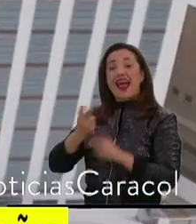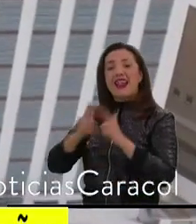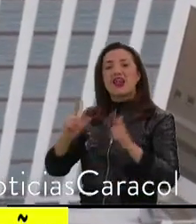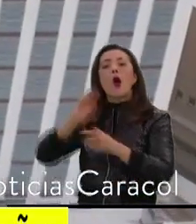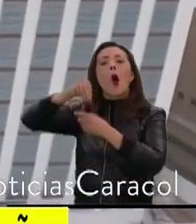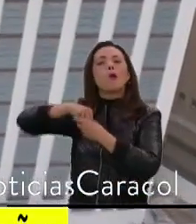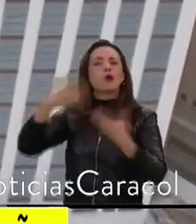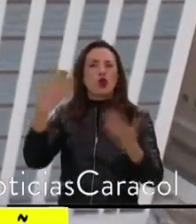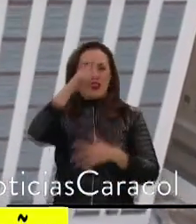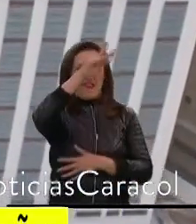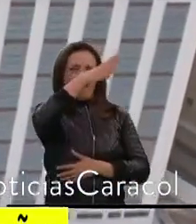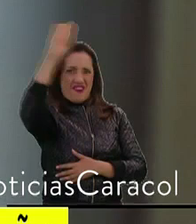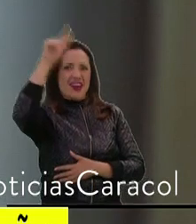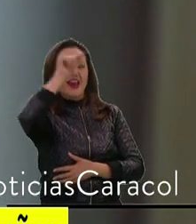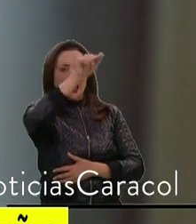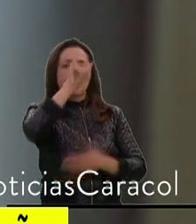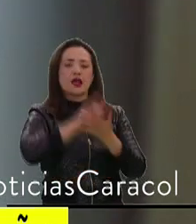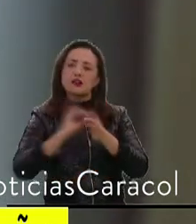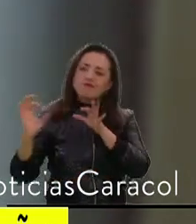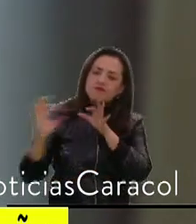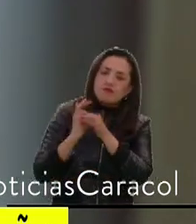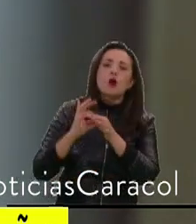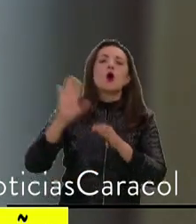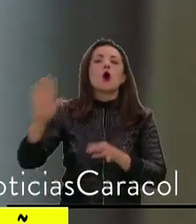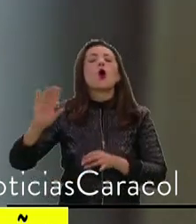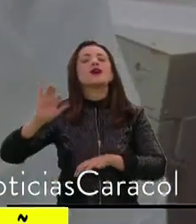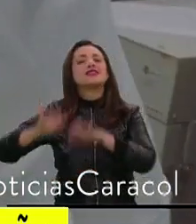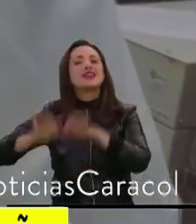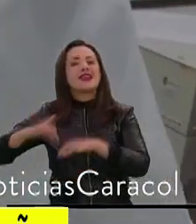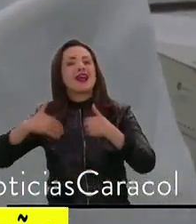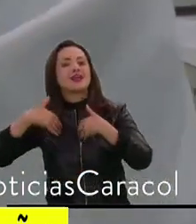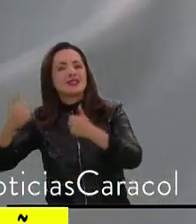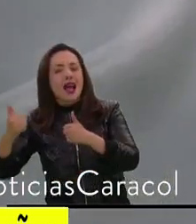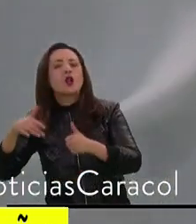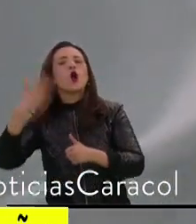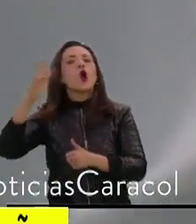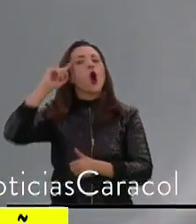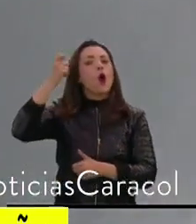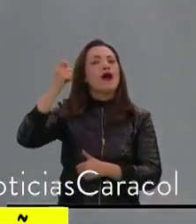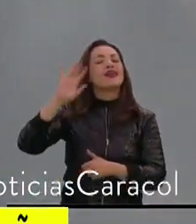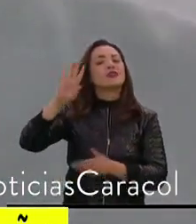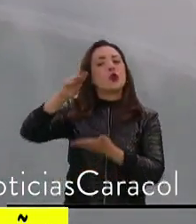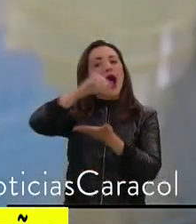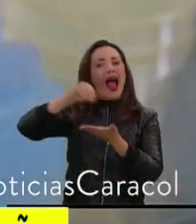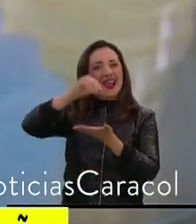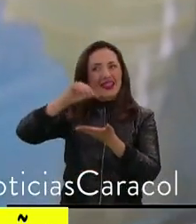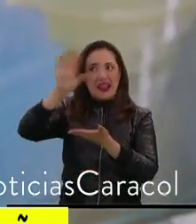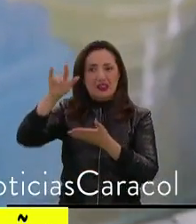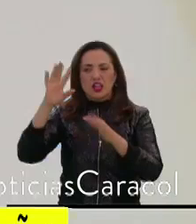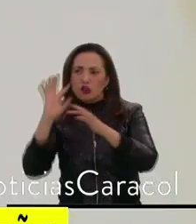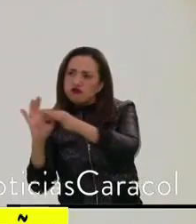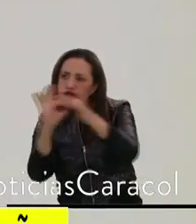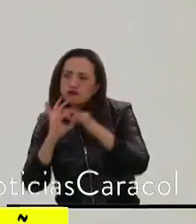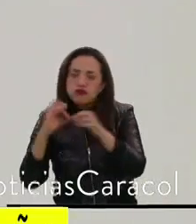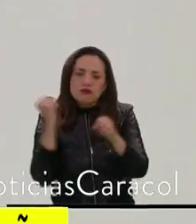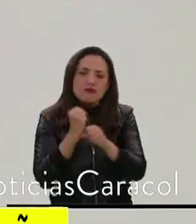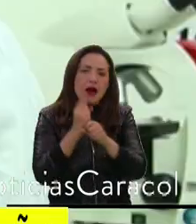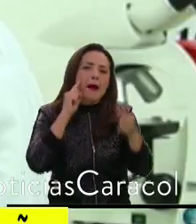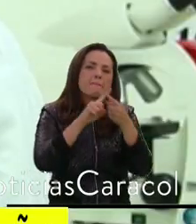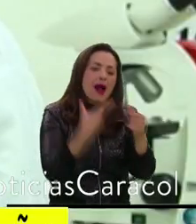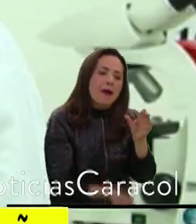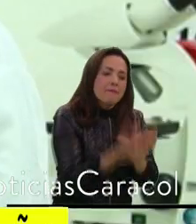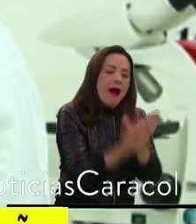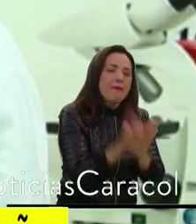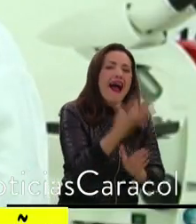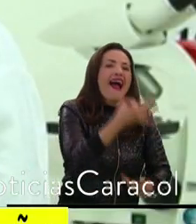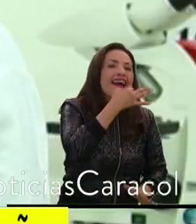secretaría de salud y la gobernación del atlántico trabaja por la certificación oficial para la producción del queso fresco costeño artesanal el queso